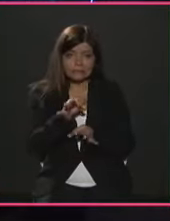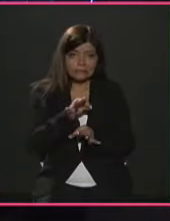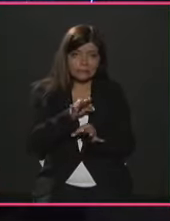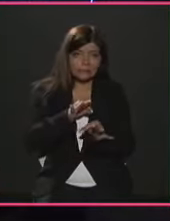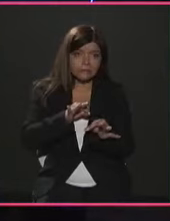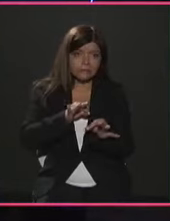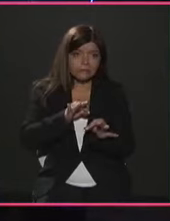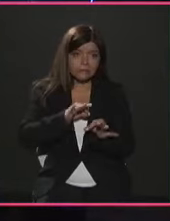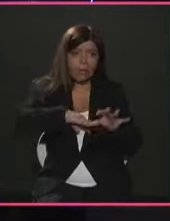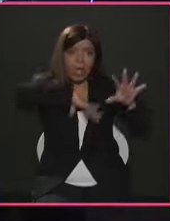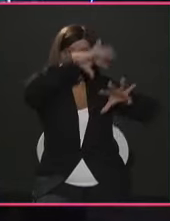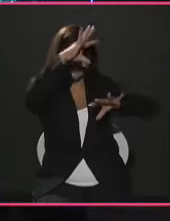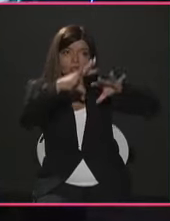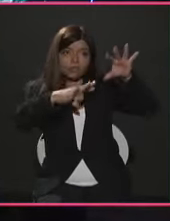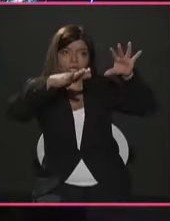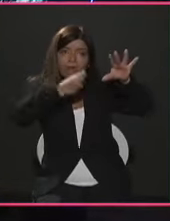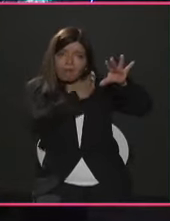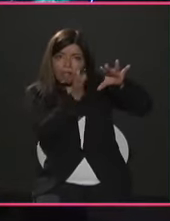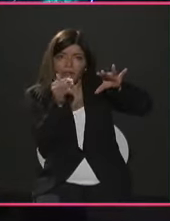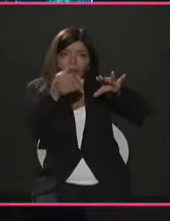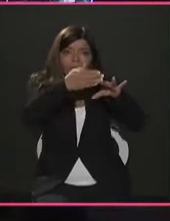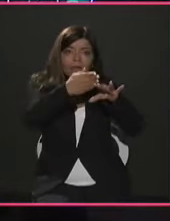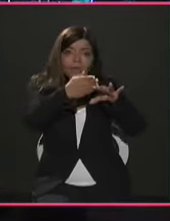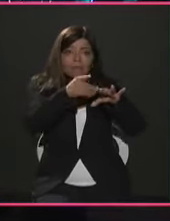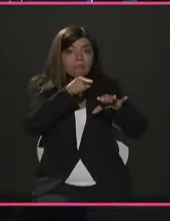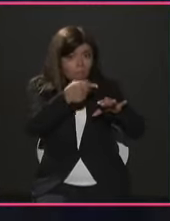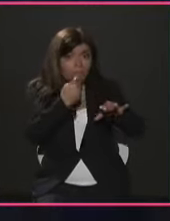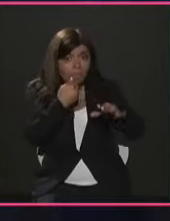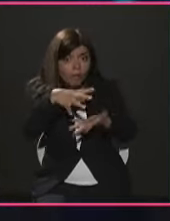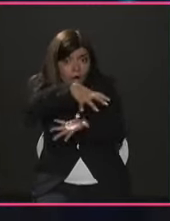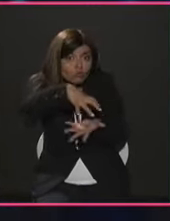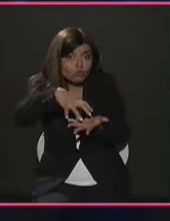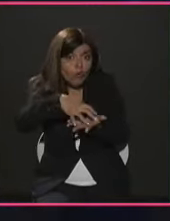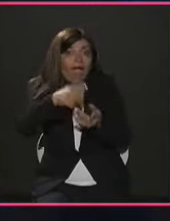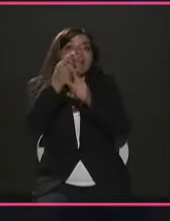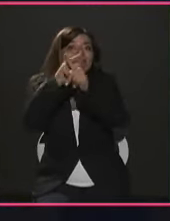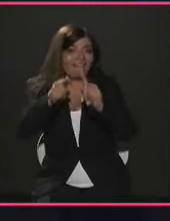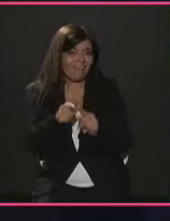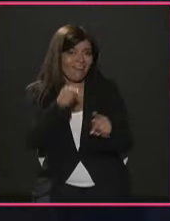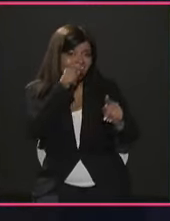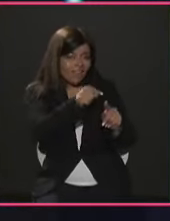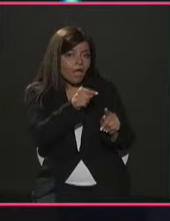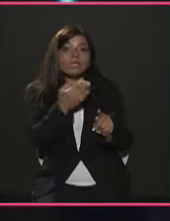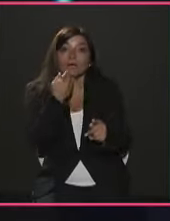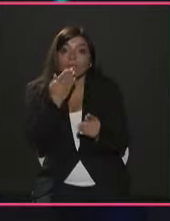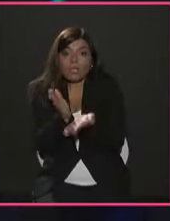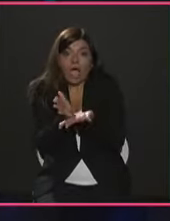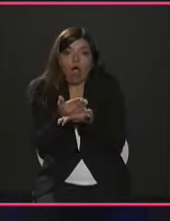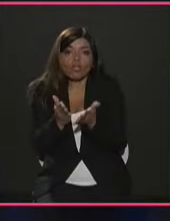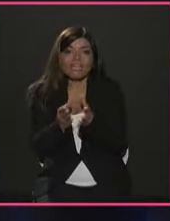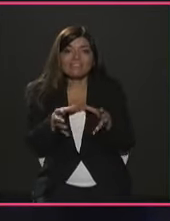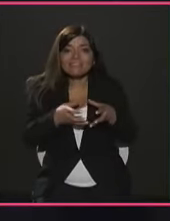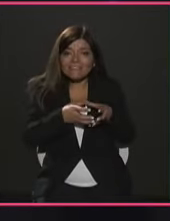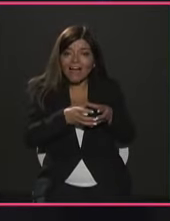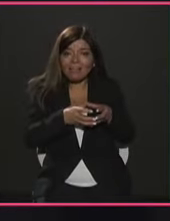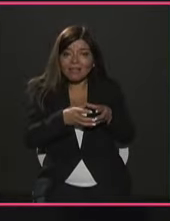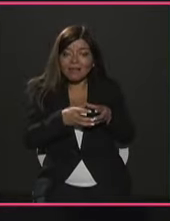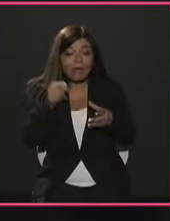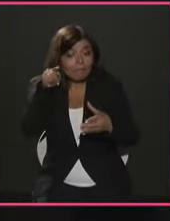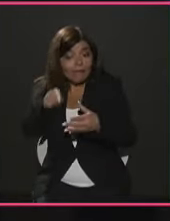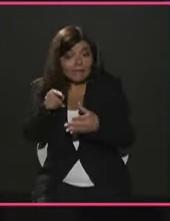dentro de la geografía y es también una ciudad y también está organizada pero es una